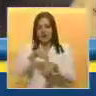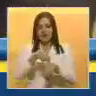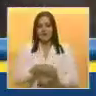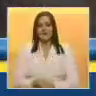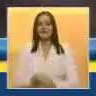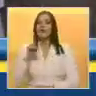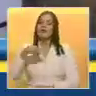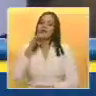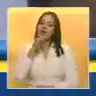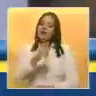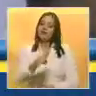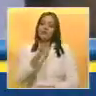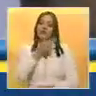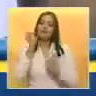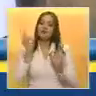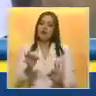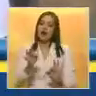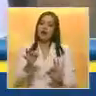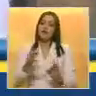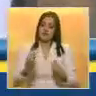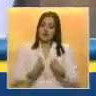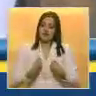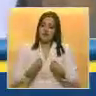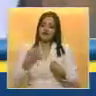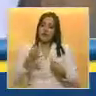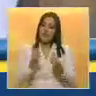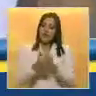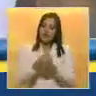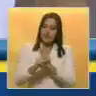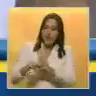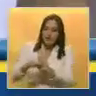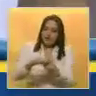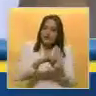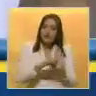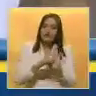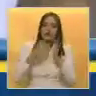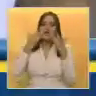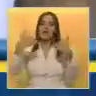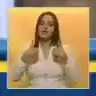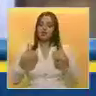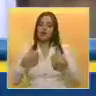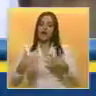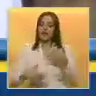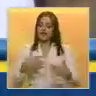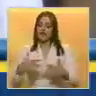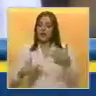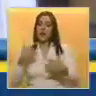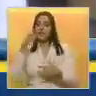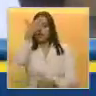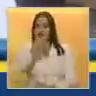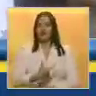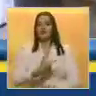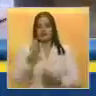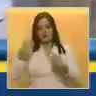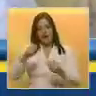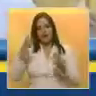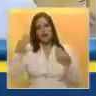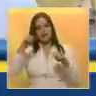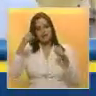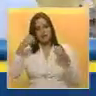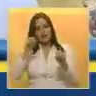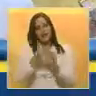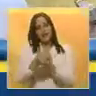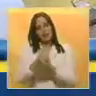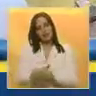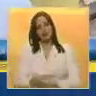Además, denunció la inseguridad que se vive en los espacios deportivos de la ciudad, que ponen en riesgo las actividades físicas de quienes desean ejercitarse. Yo